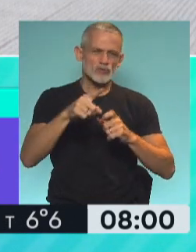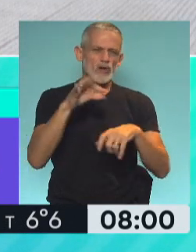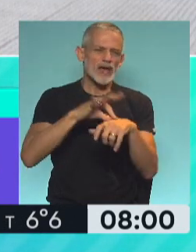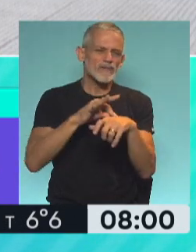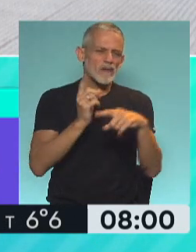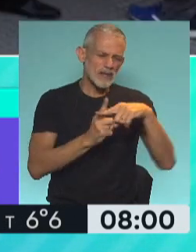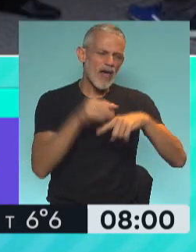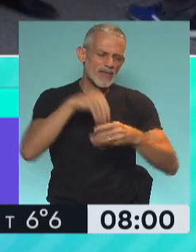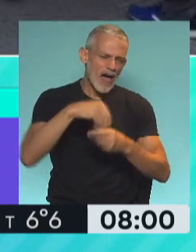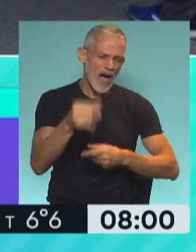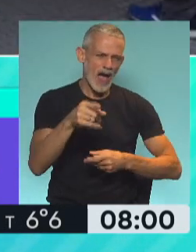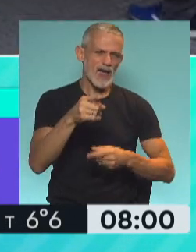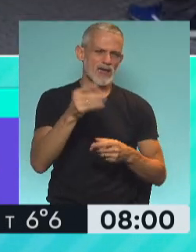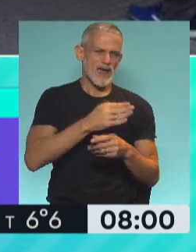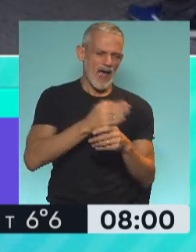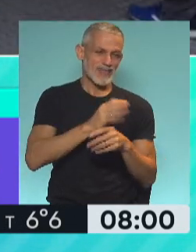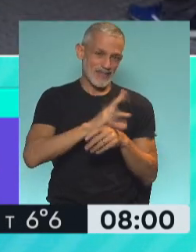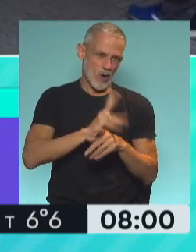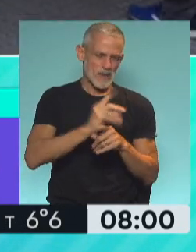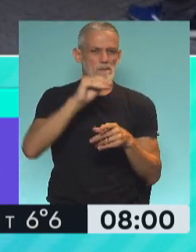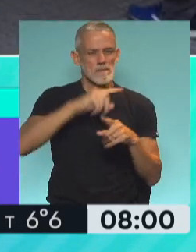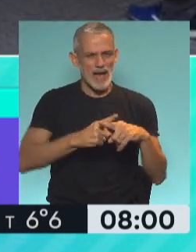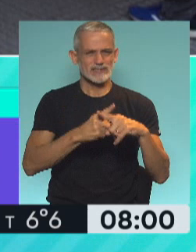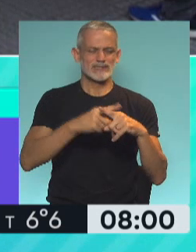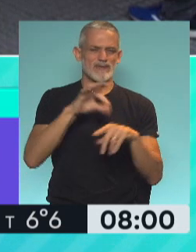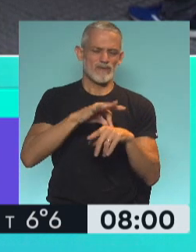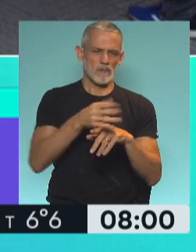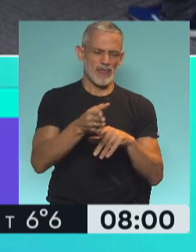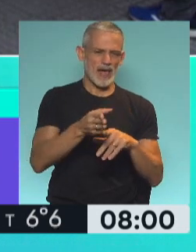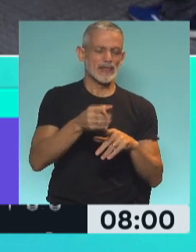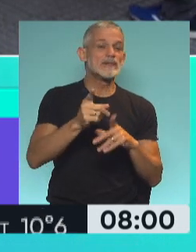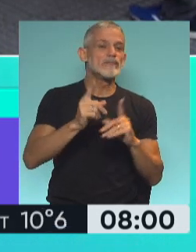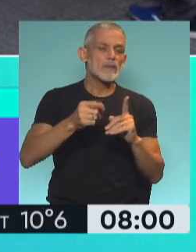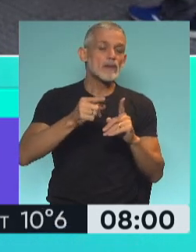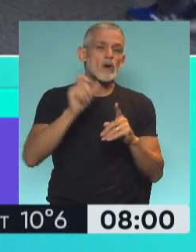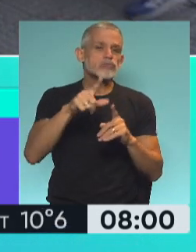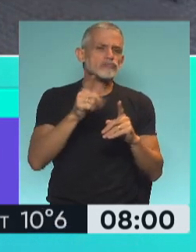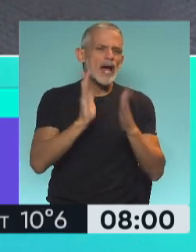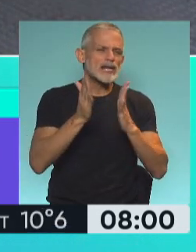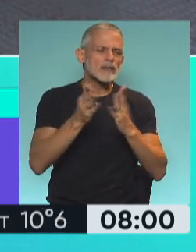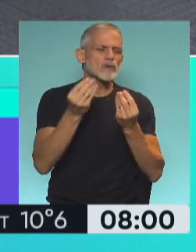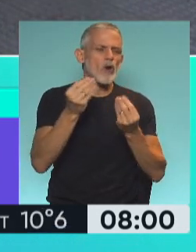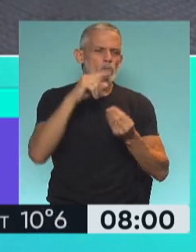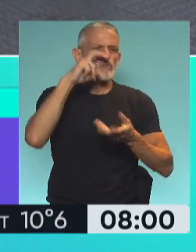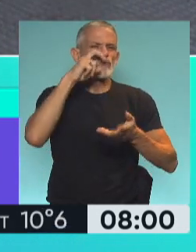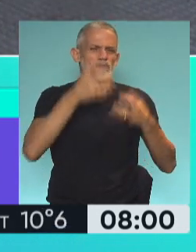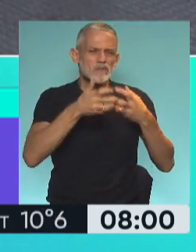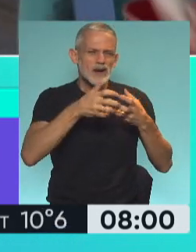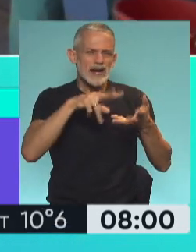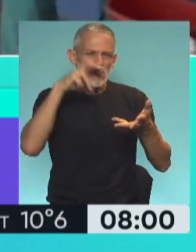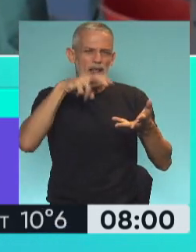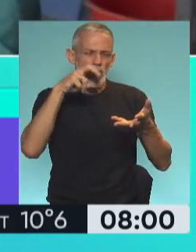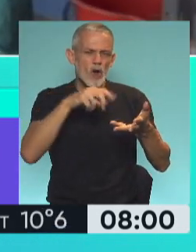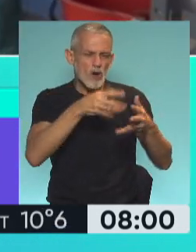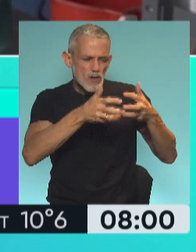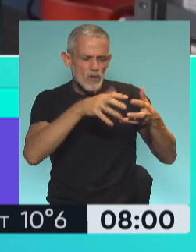enfermedades preexistentes, obviamente también con las características del tratamiento, cómo se hizo la ventilación mecánica.